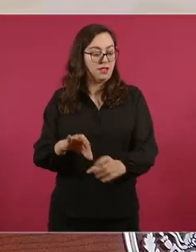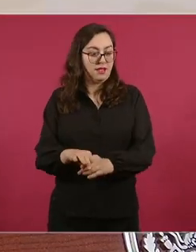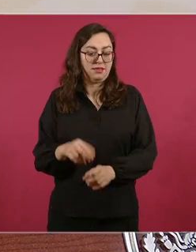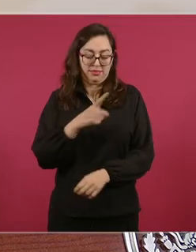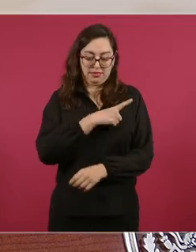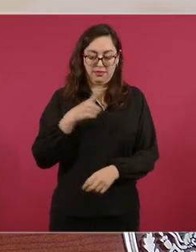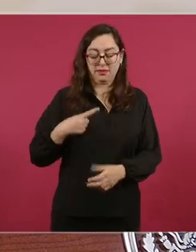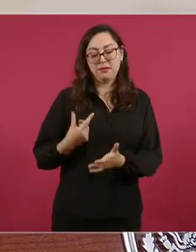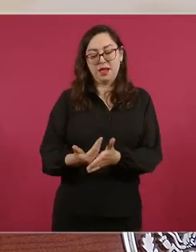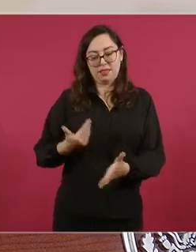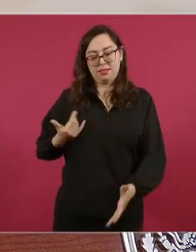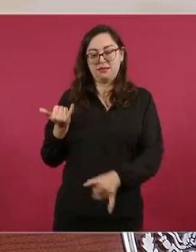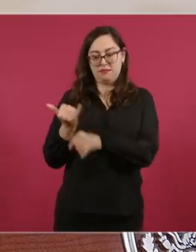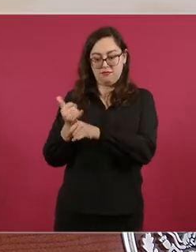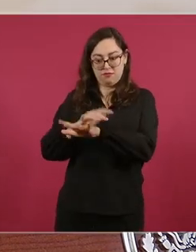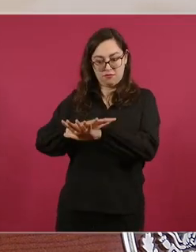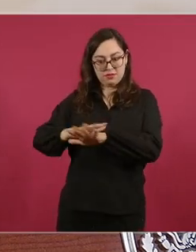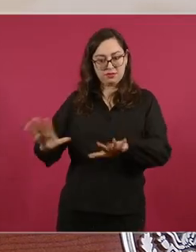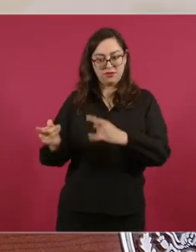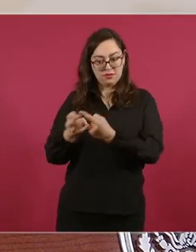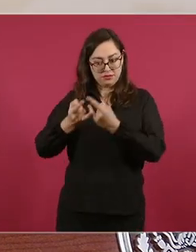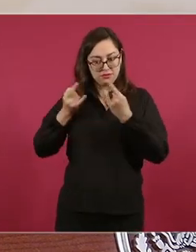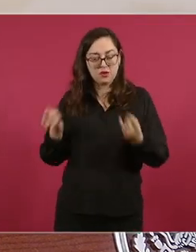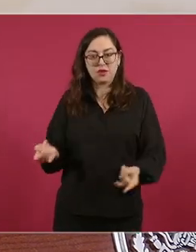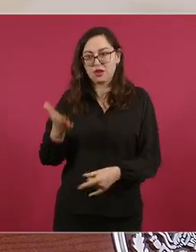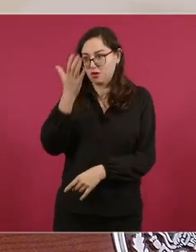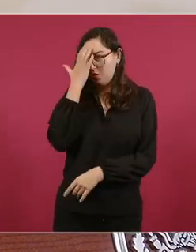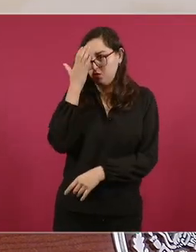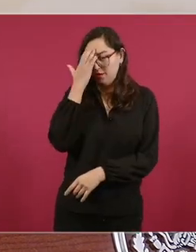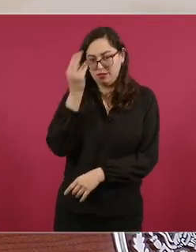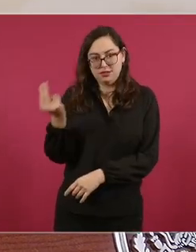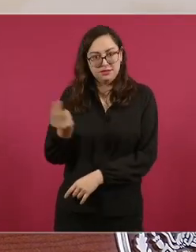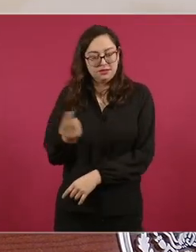que van a cumplir 18 años, que sepan todo esto.